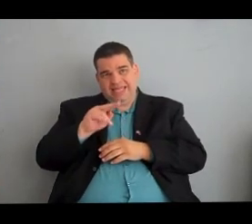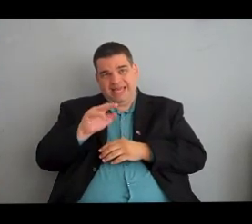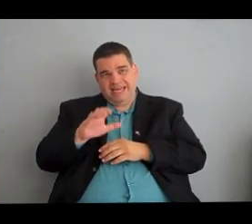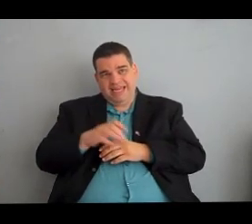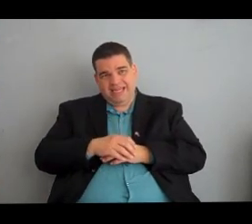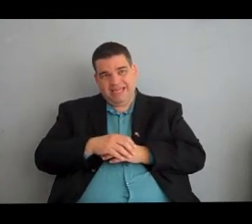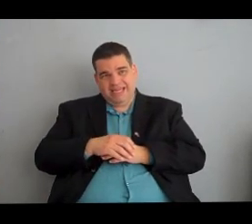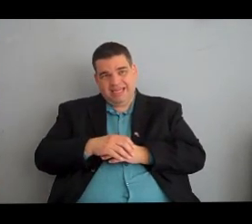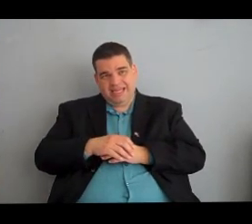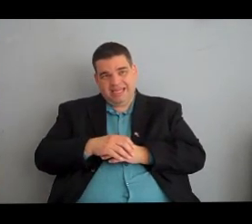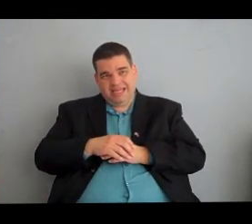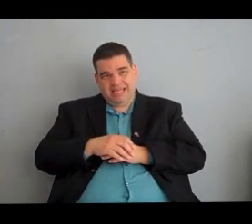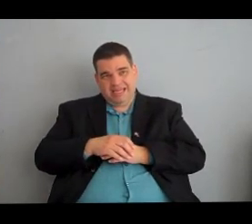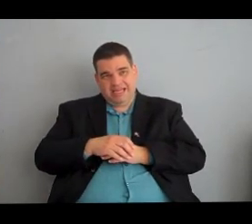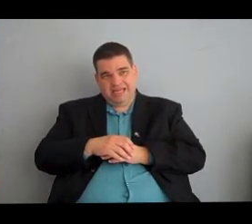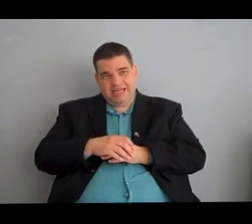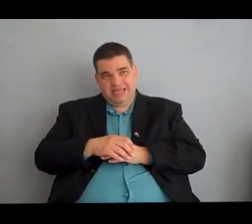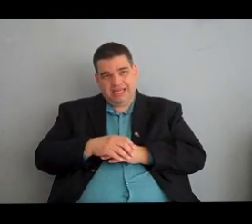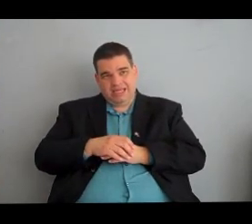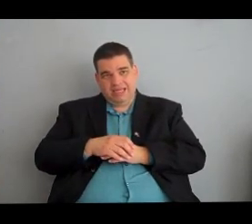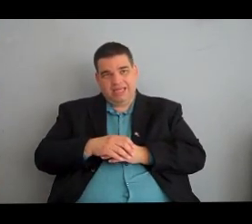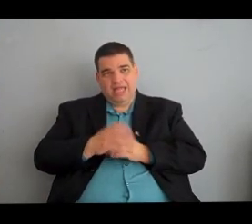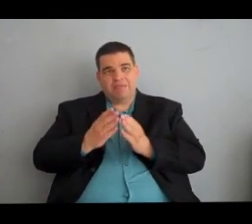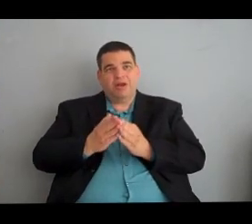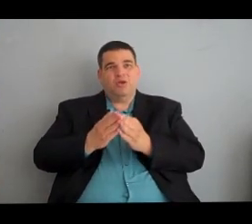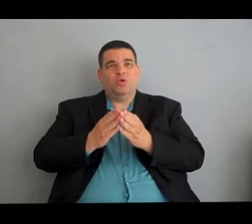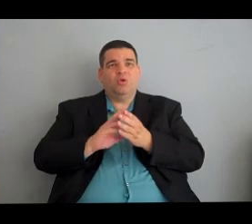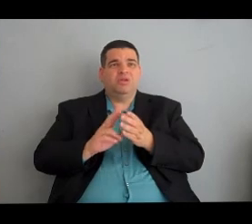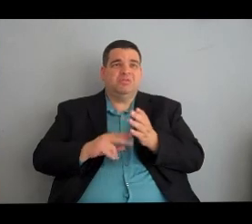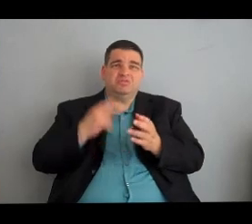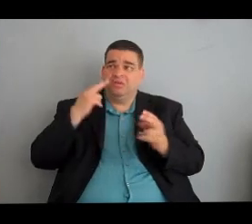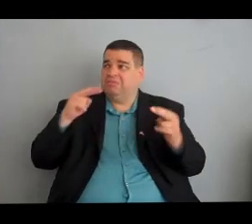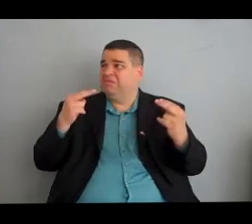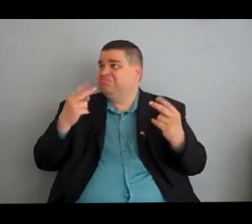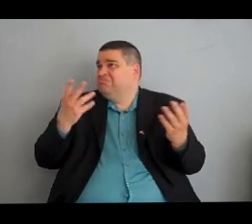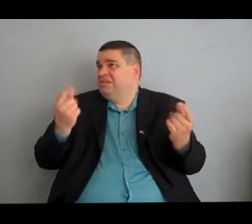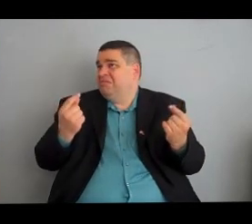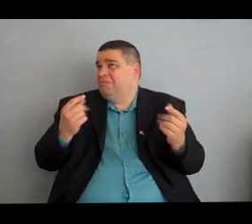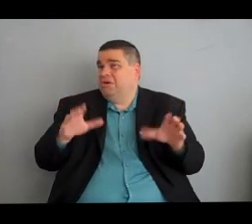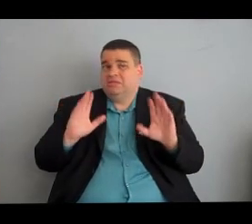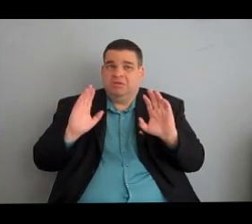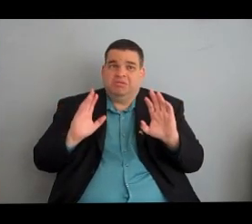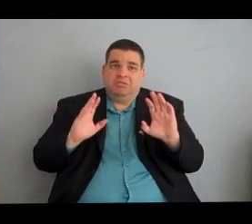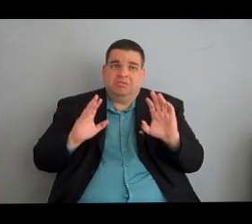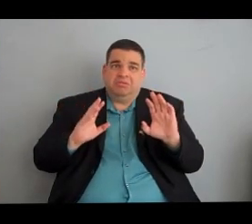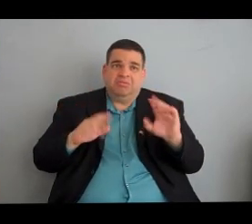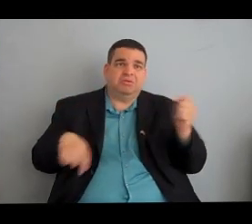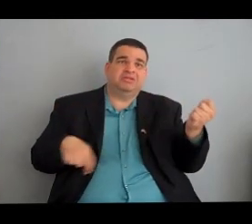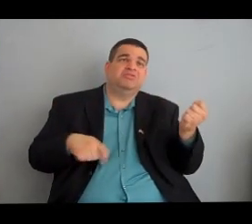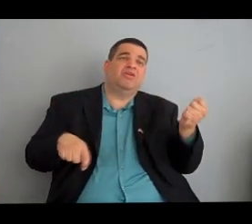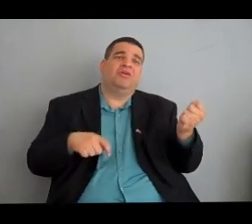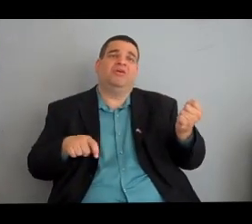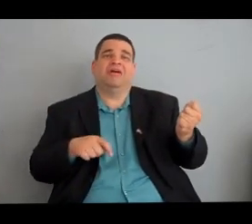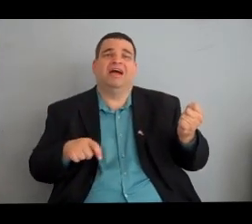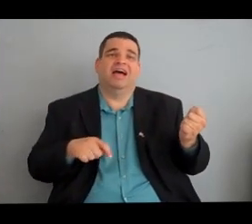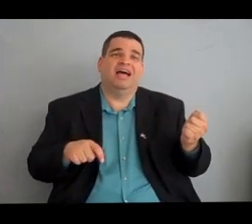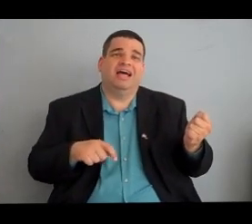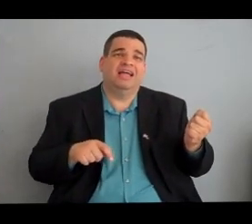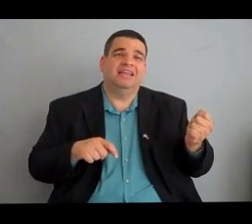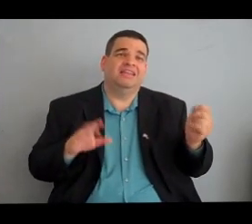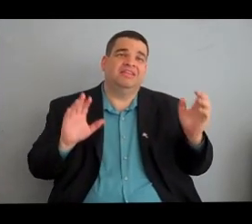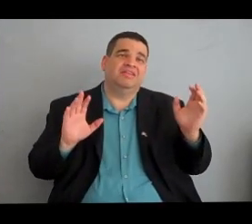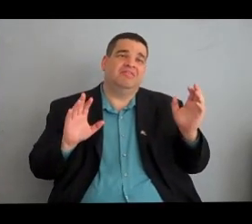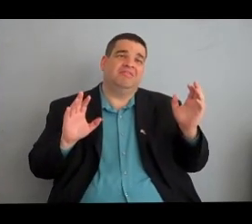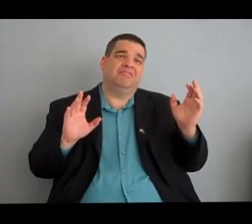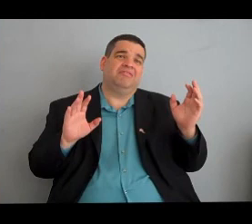barco hundiendo, si ellos se miraron la cara. Y ahora, ¿qué hacemos? Pues, vamos a seguir tocando. Y como dijo aquel,